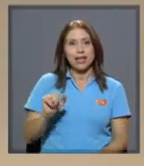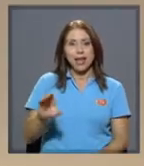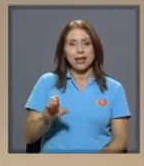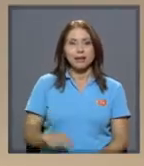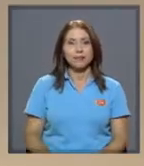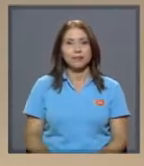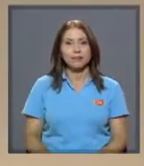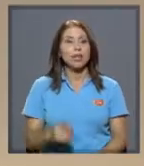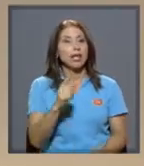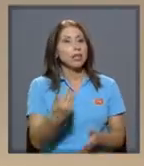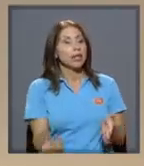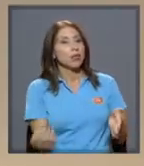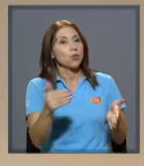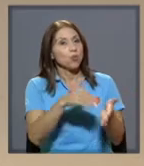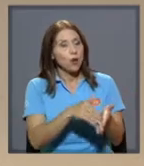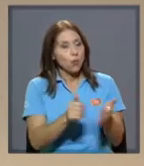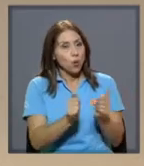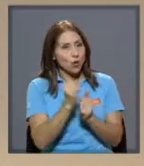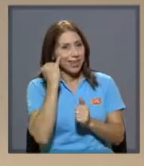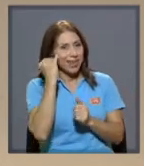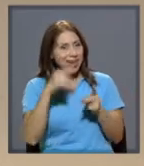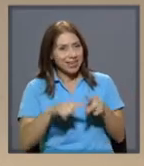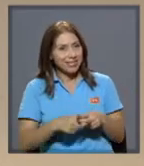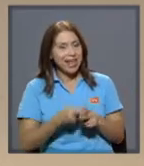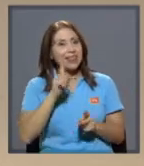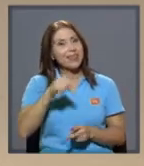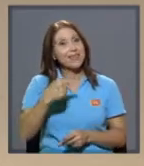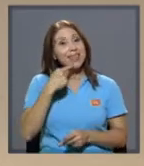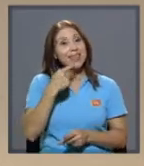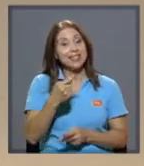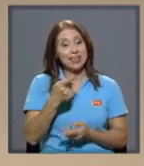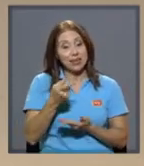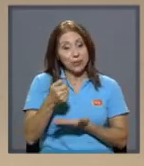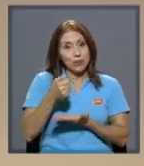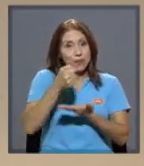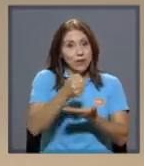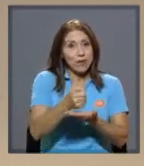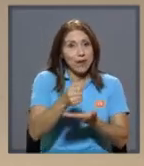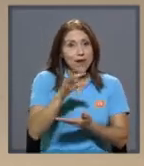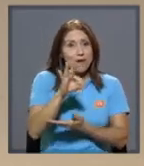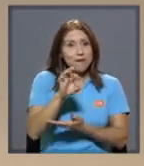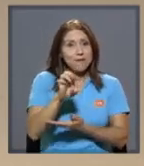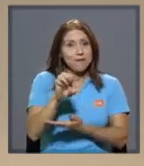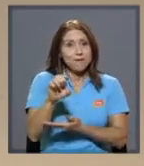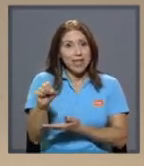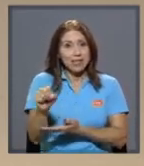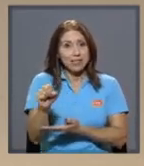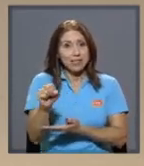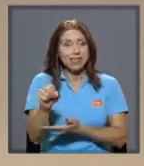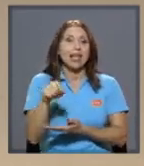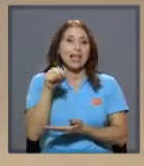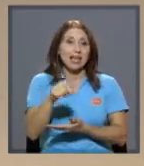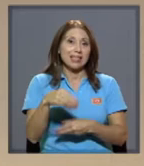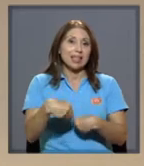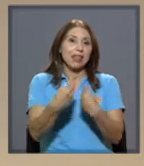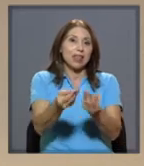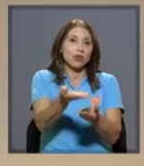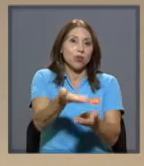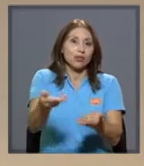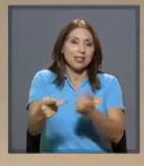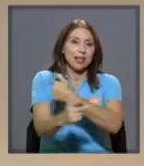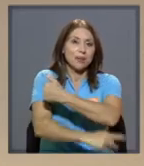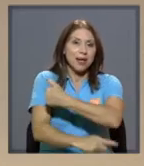que decir, con la idea inicial, de que el FES le está dando cosas al país, el país le está dando